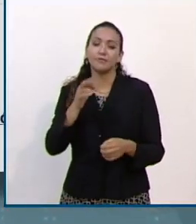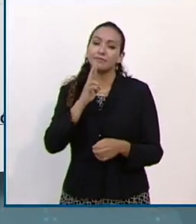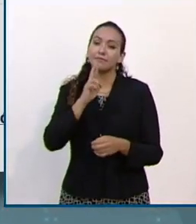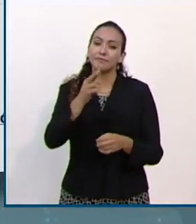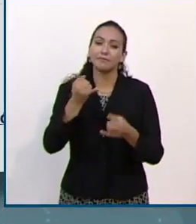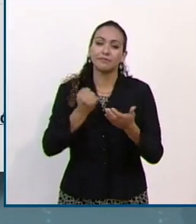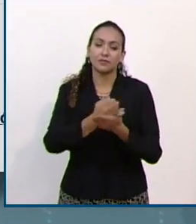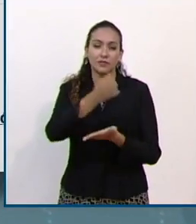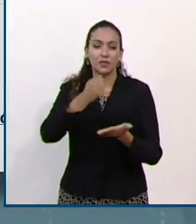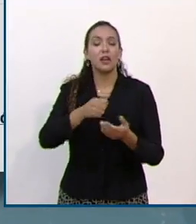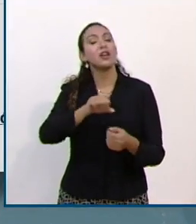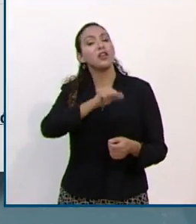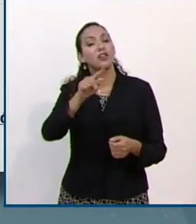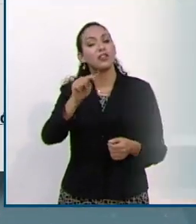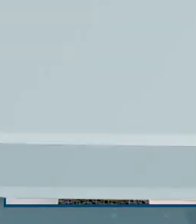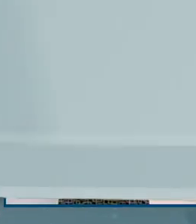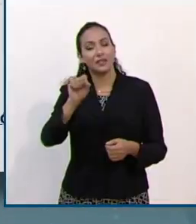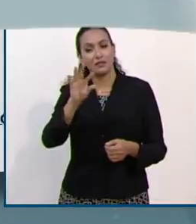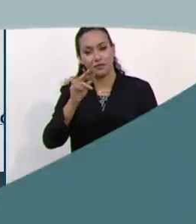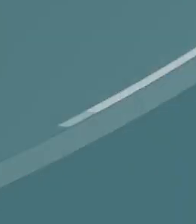tesis aisladas.